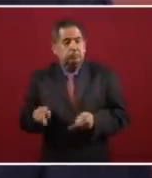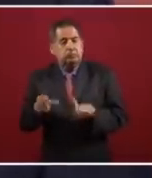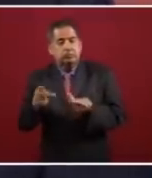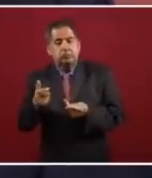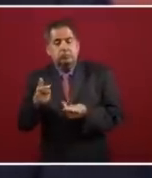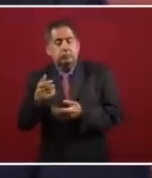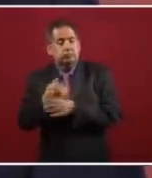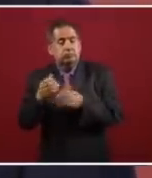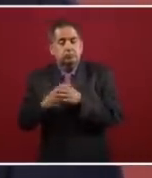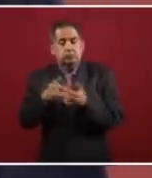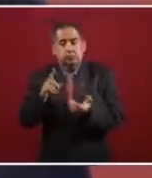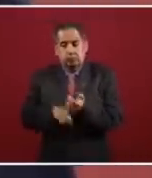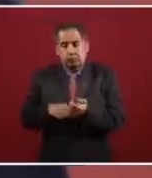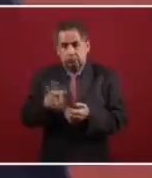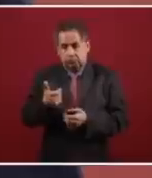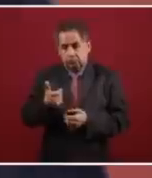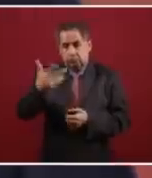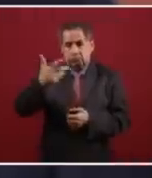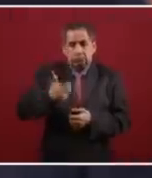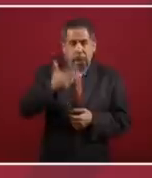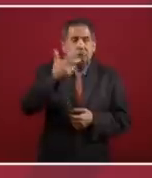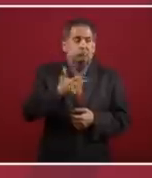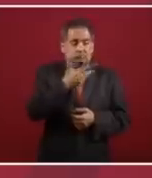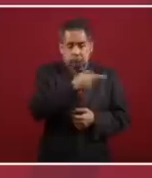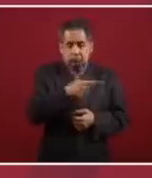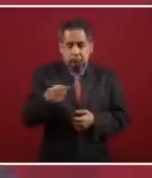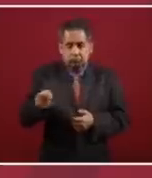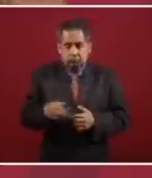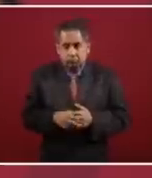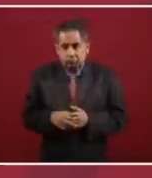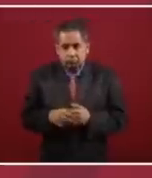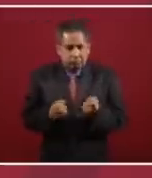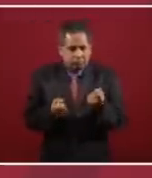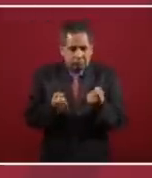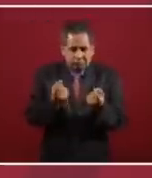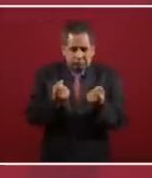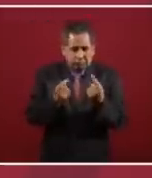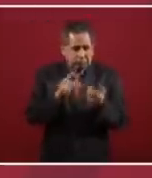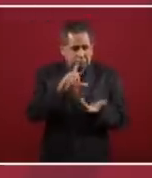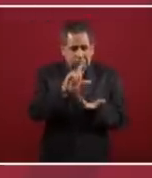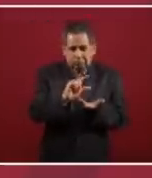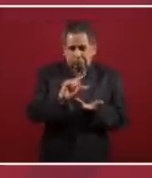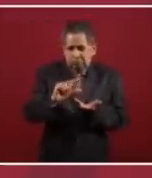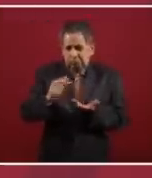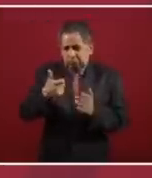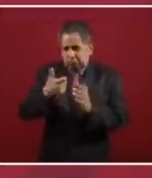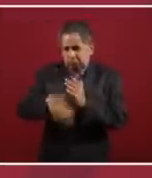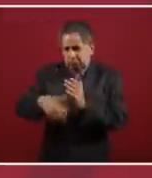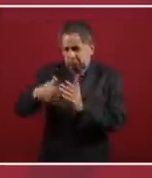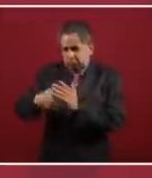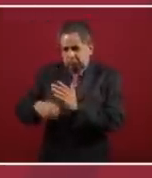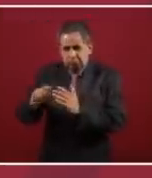productos altos precios. Son muy pocos los productos